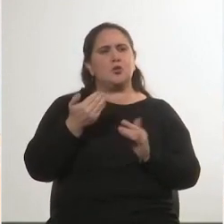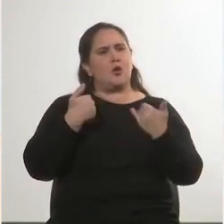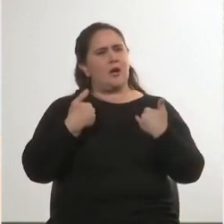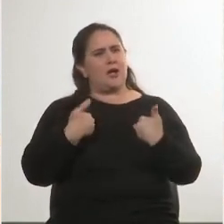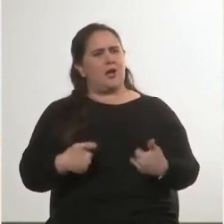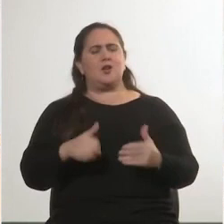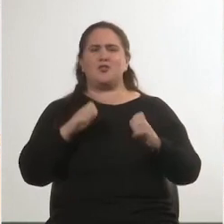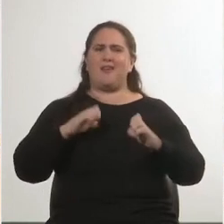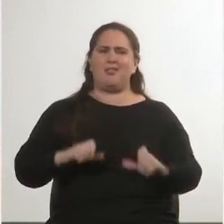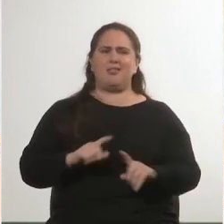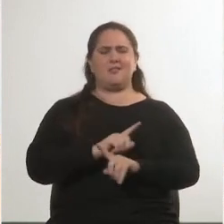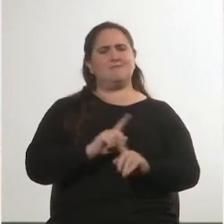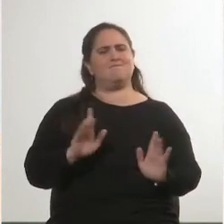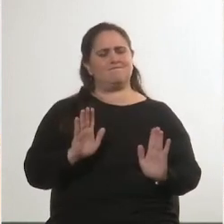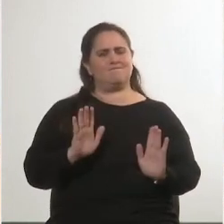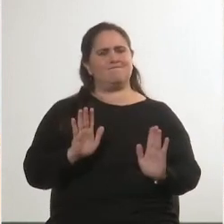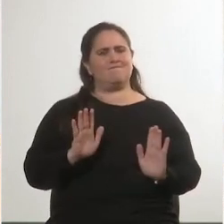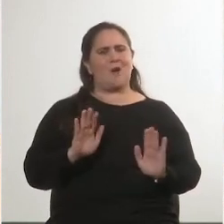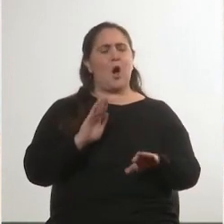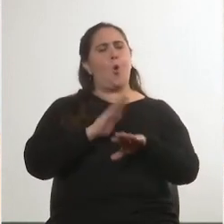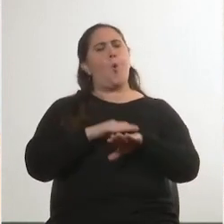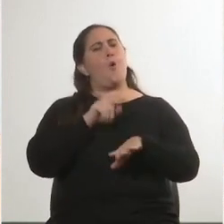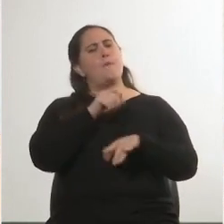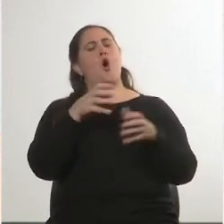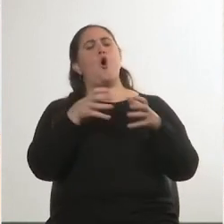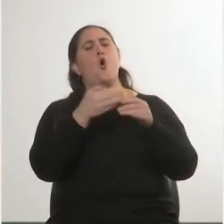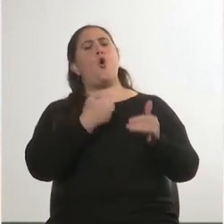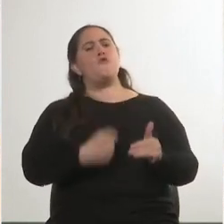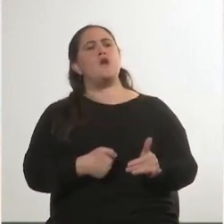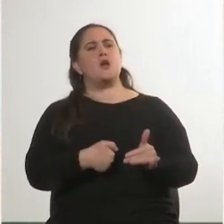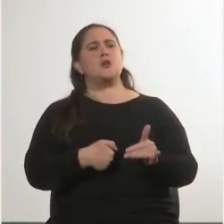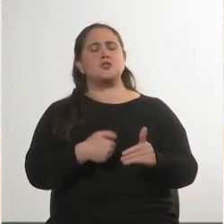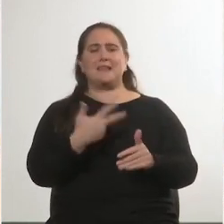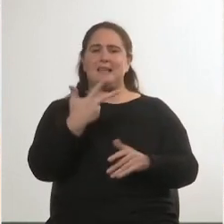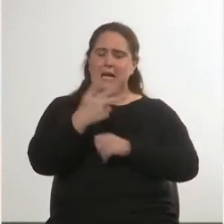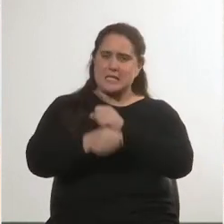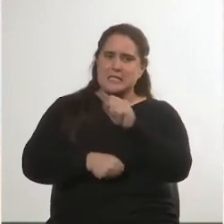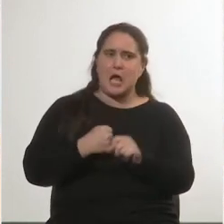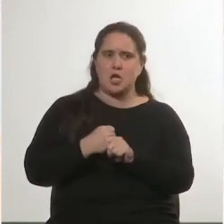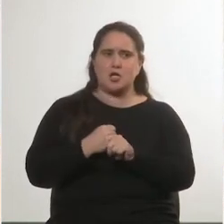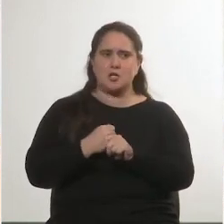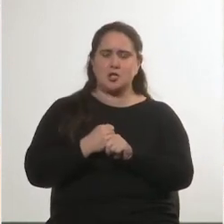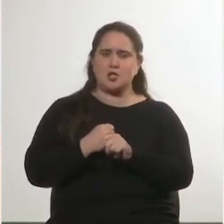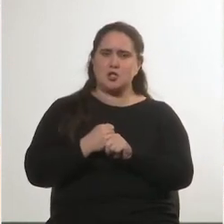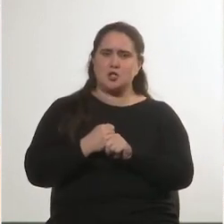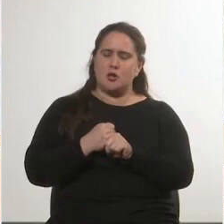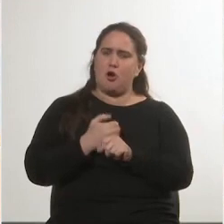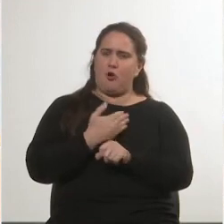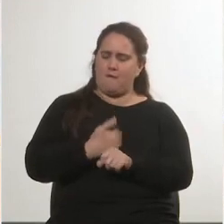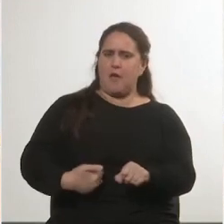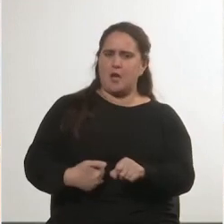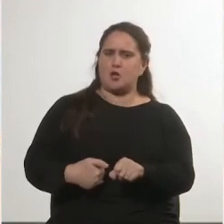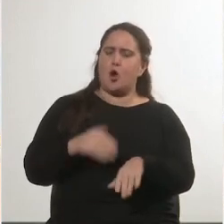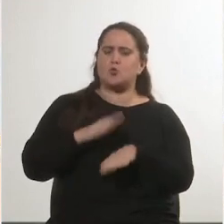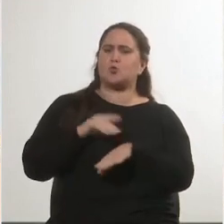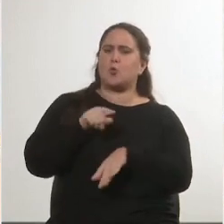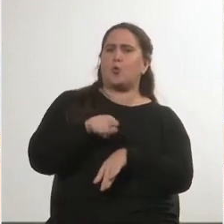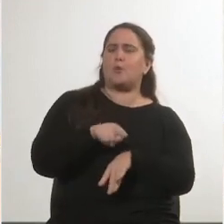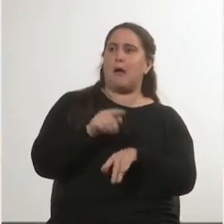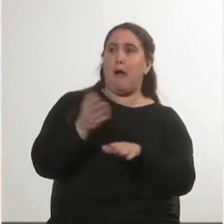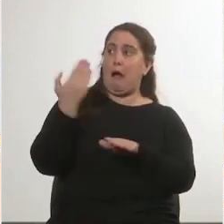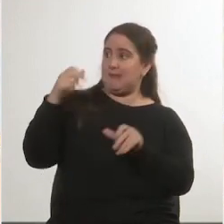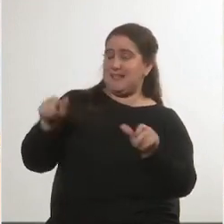ético, si vale la palabra, culpar a un gobierno que lleva 3 años en funciones de lo que